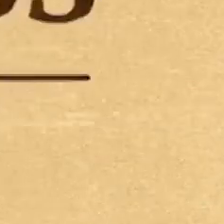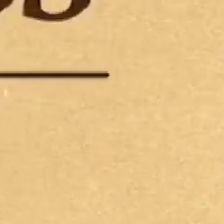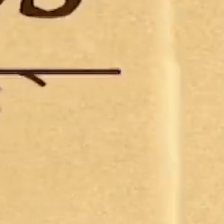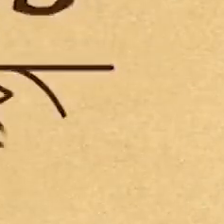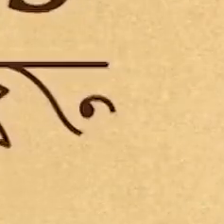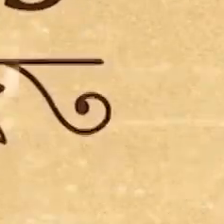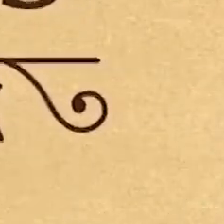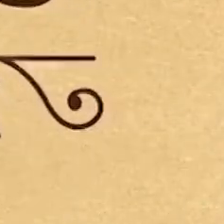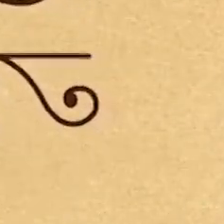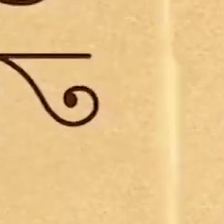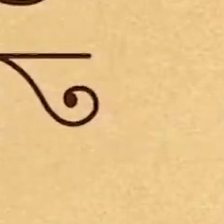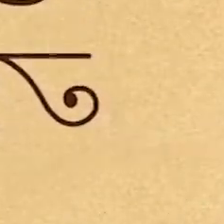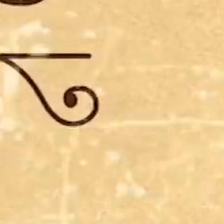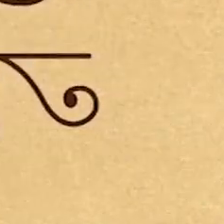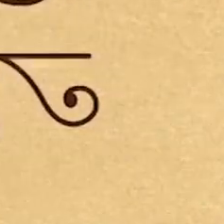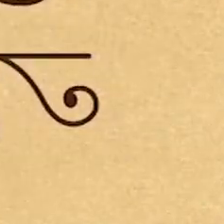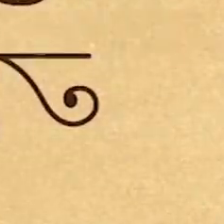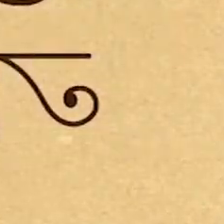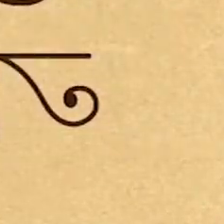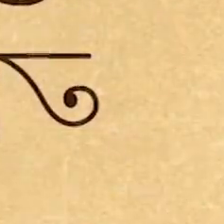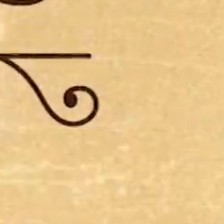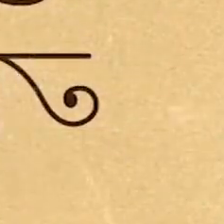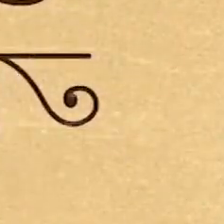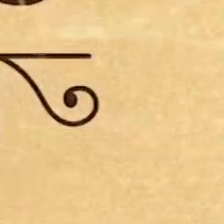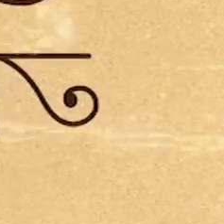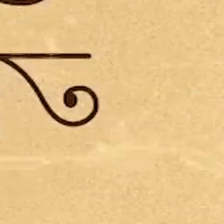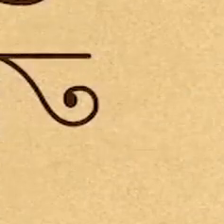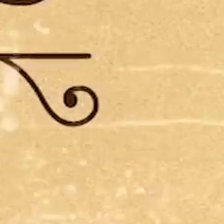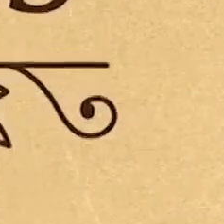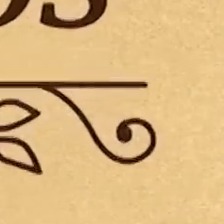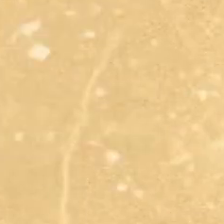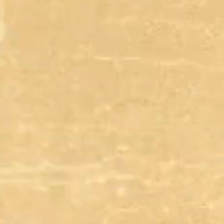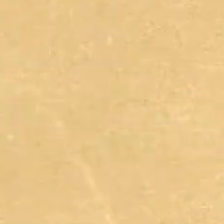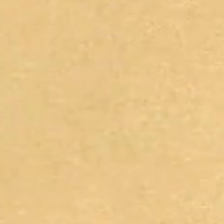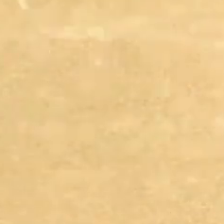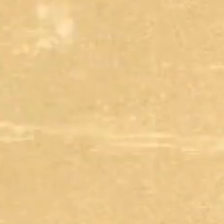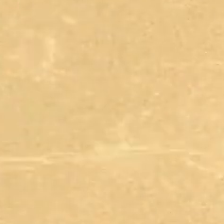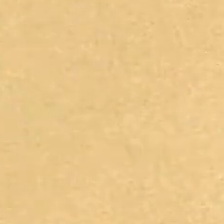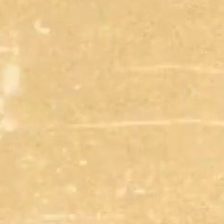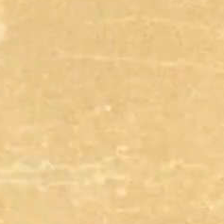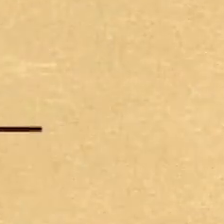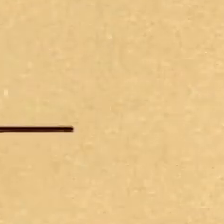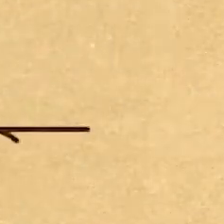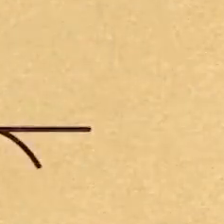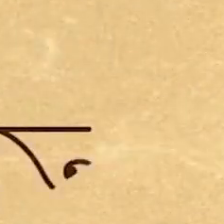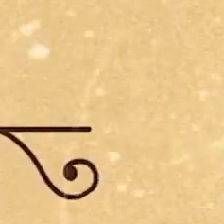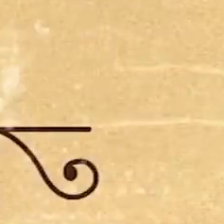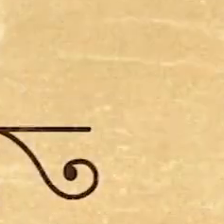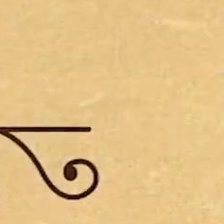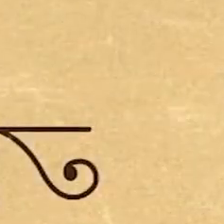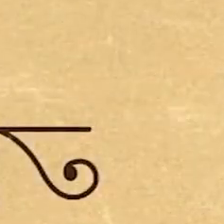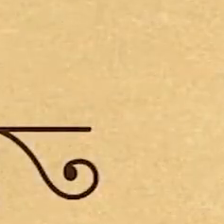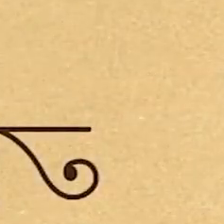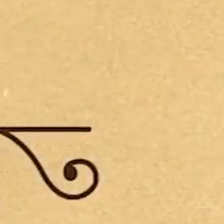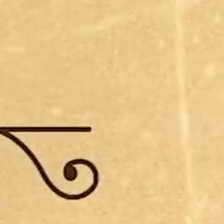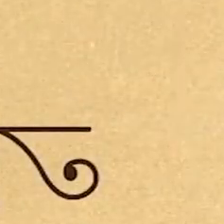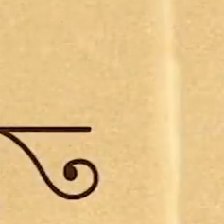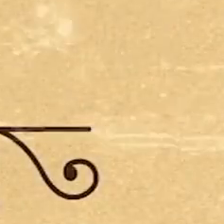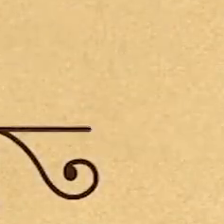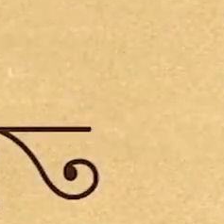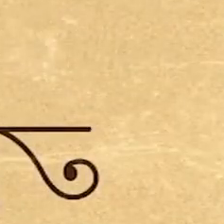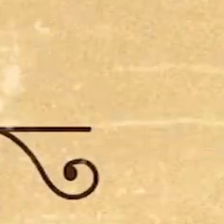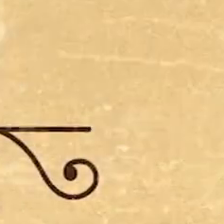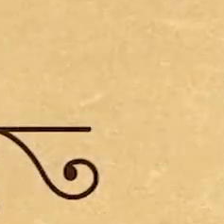es Los Expertos, con Vladimir de la Cruz, este viernes a las 8:30 de la noche,